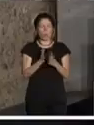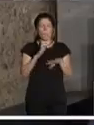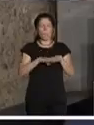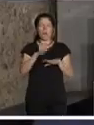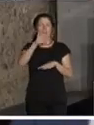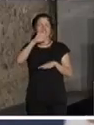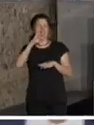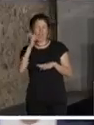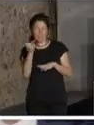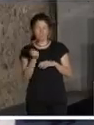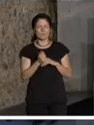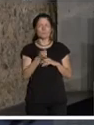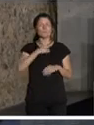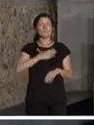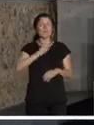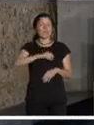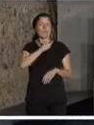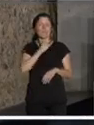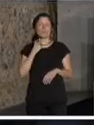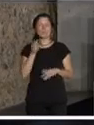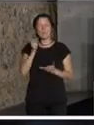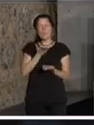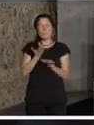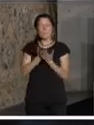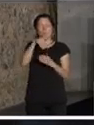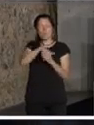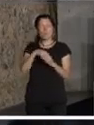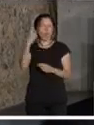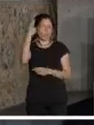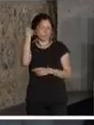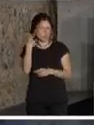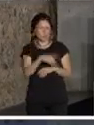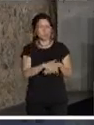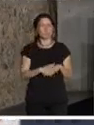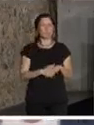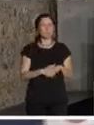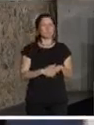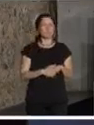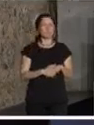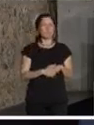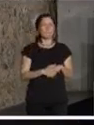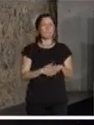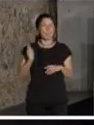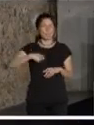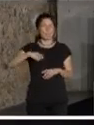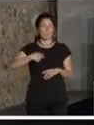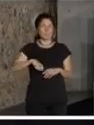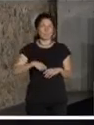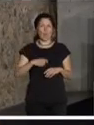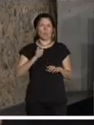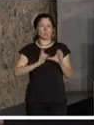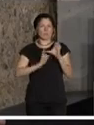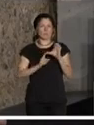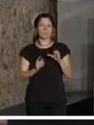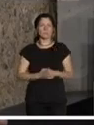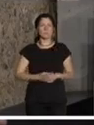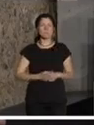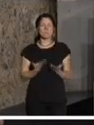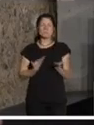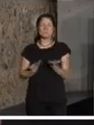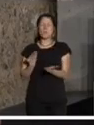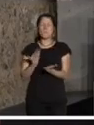voto para Erika cadenas a la alcaldía de badajoz Os pido el voto para Irene de Miguel en la presidencia de extremadura